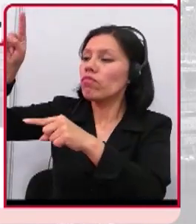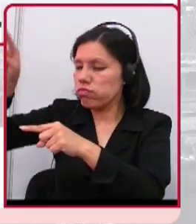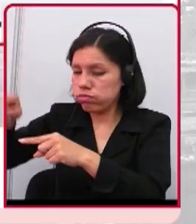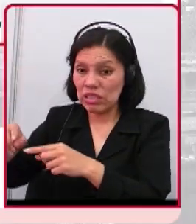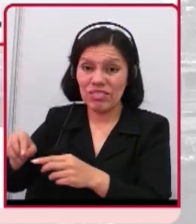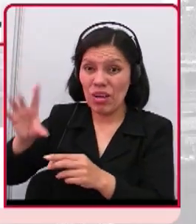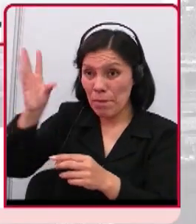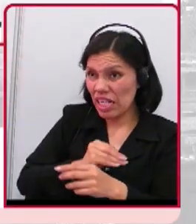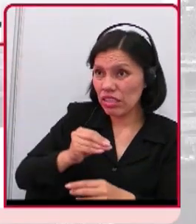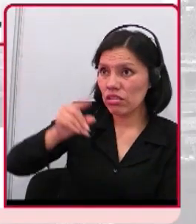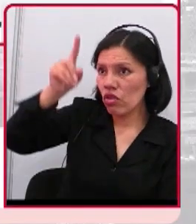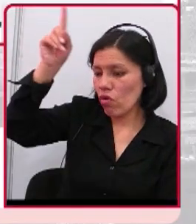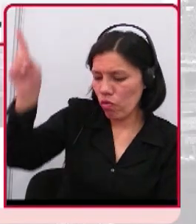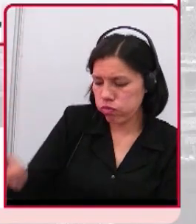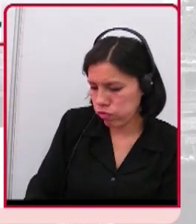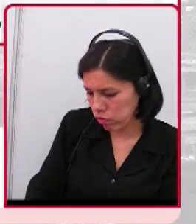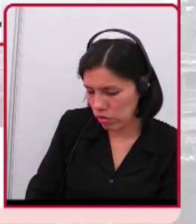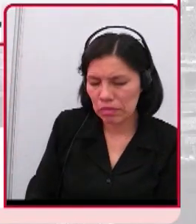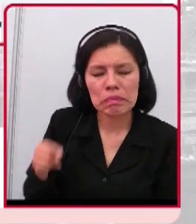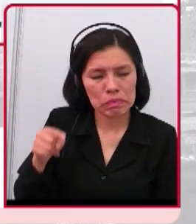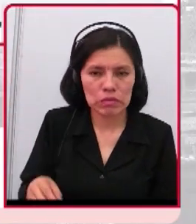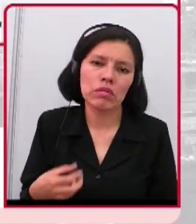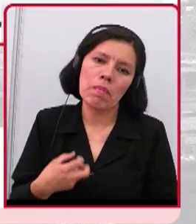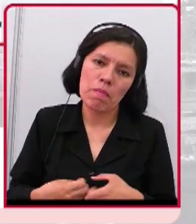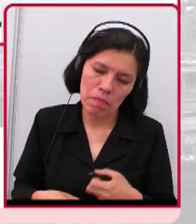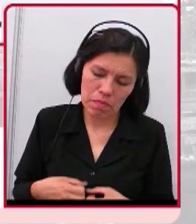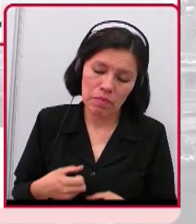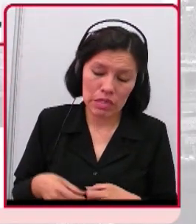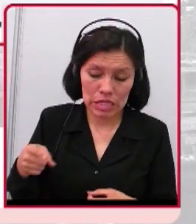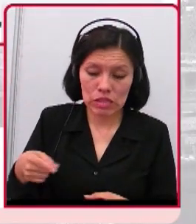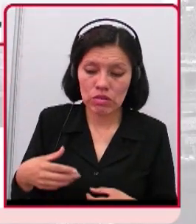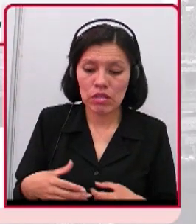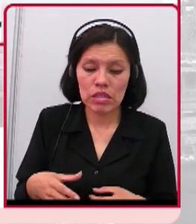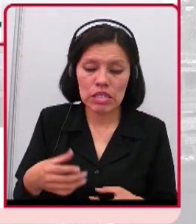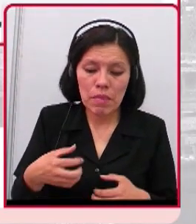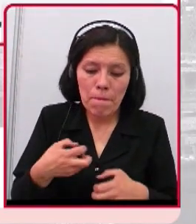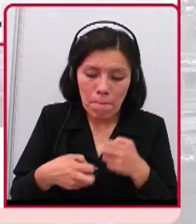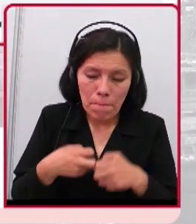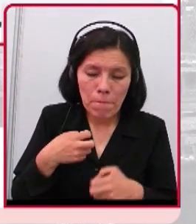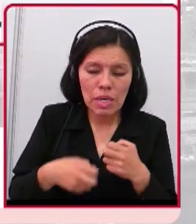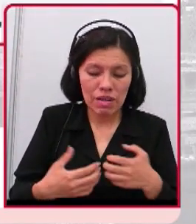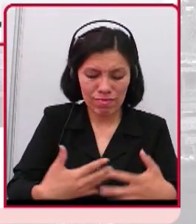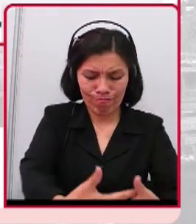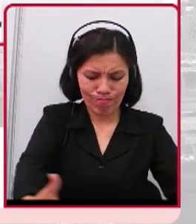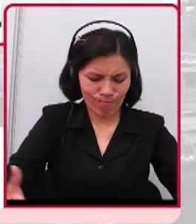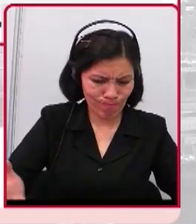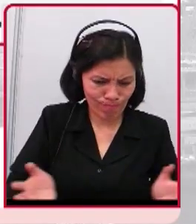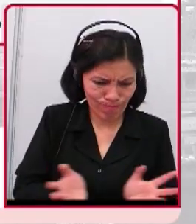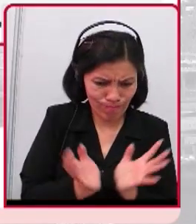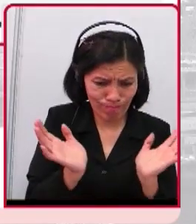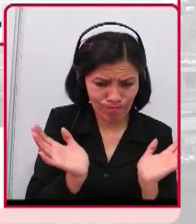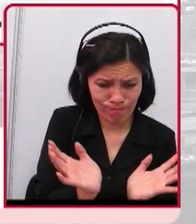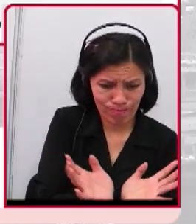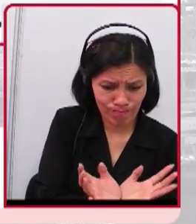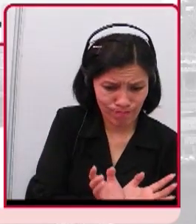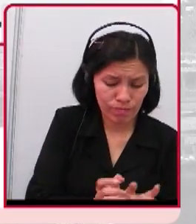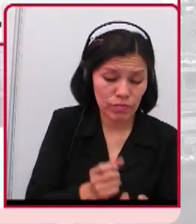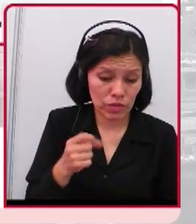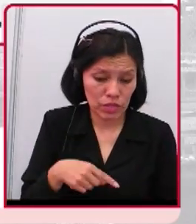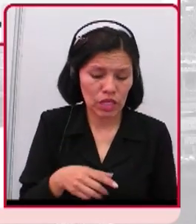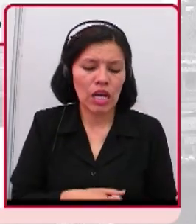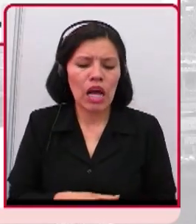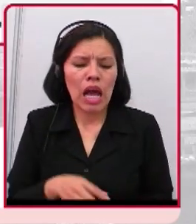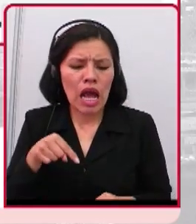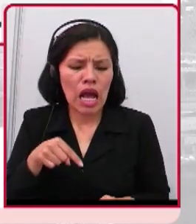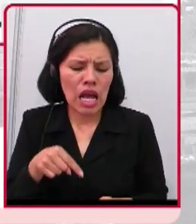¿No? Es un estado crítico del espesador. Hay muchas posibles causas para decir